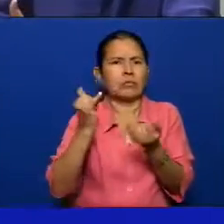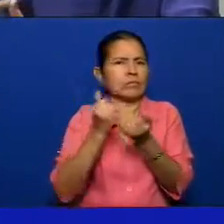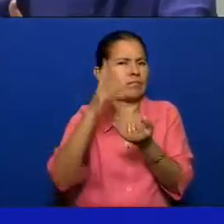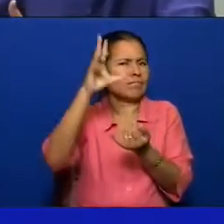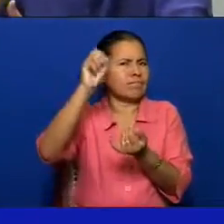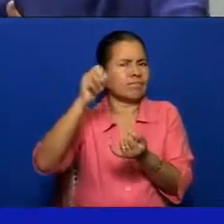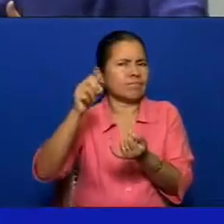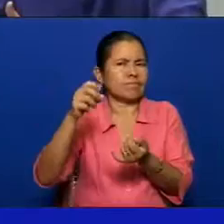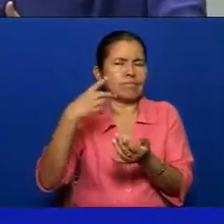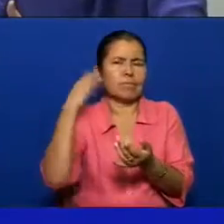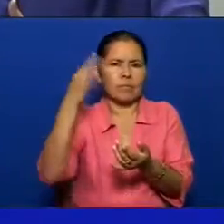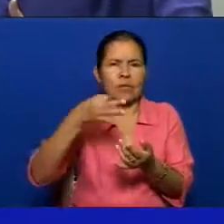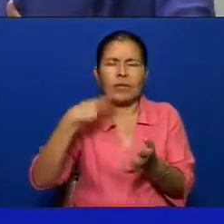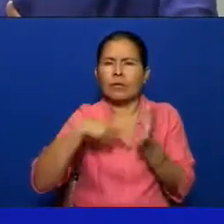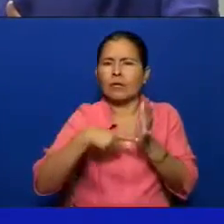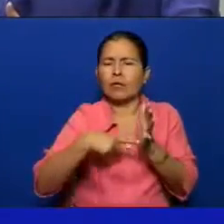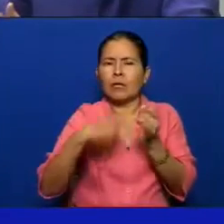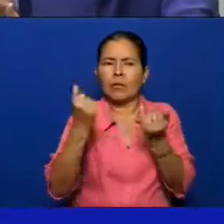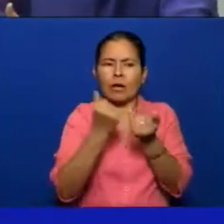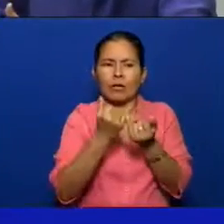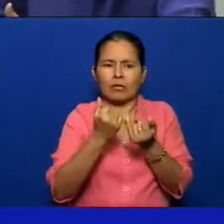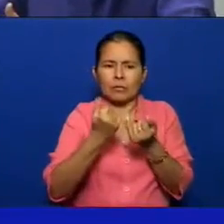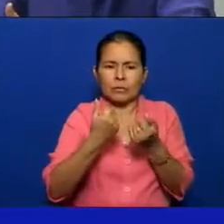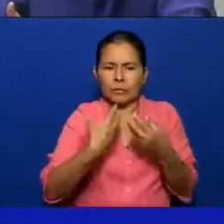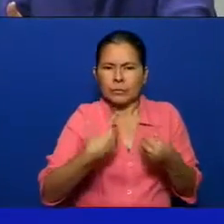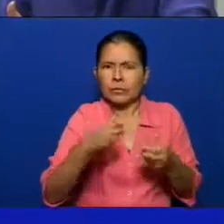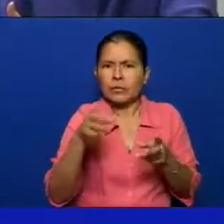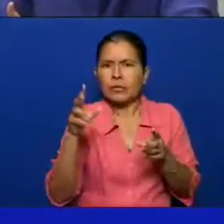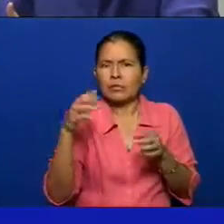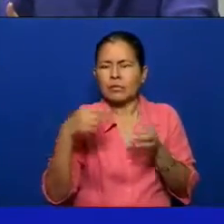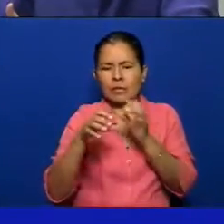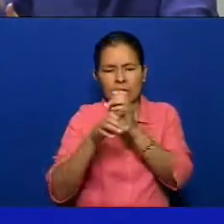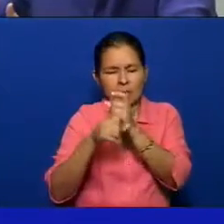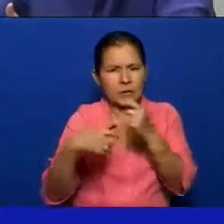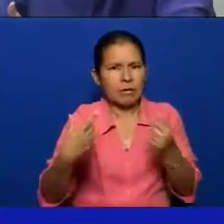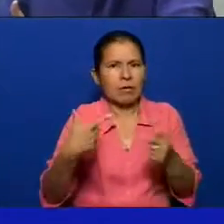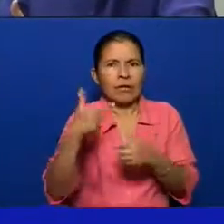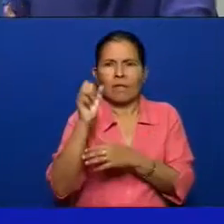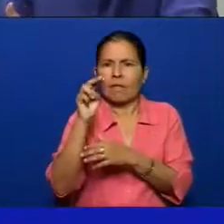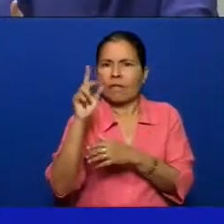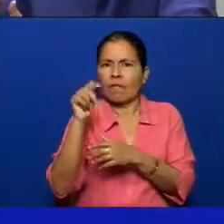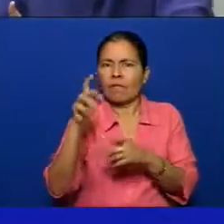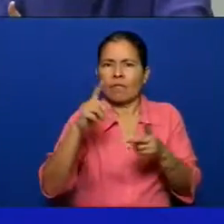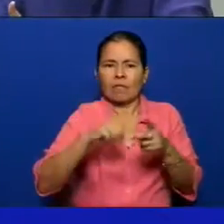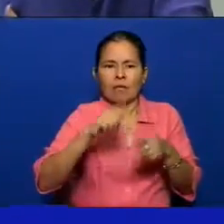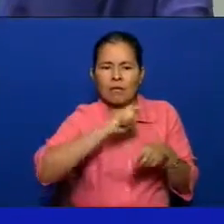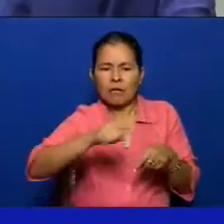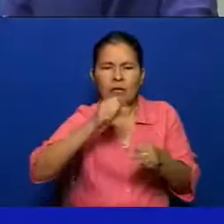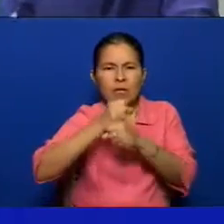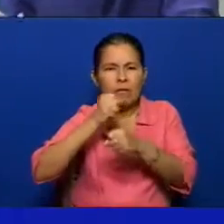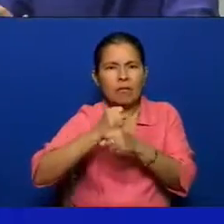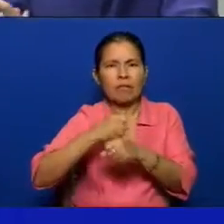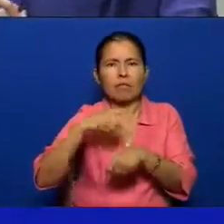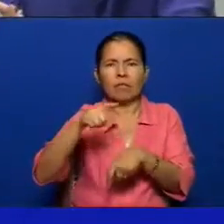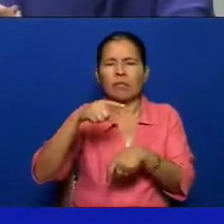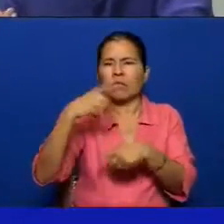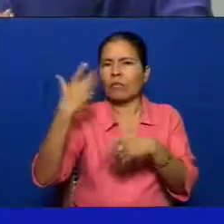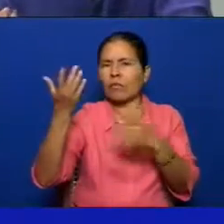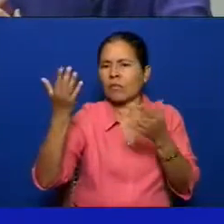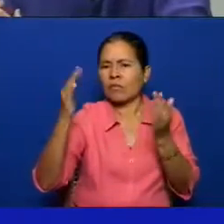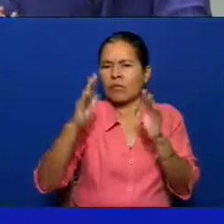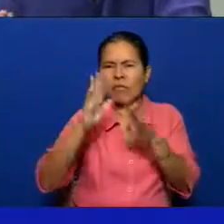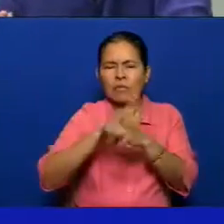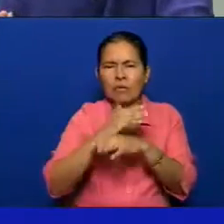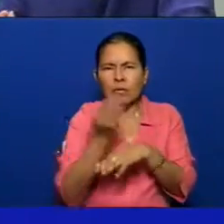la manipulación genética, la servidumbre, la explotación laboral, la mendicidad, es decir, todas esas